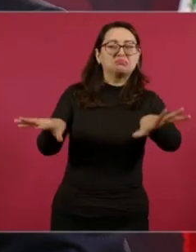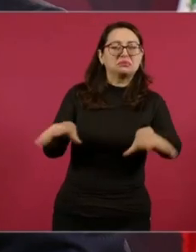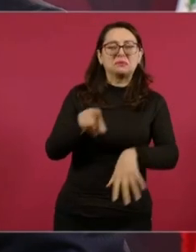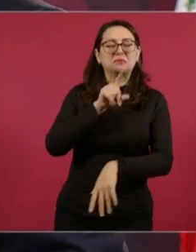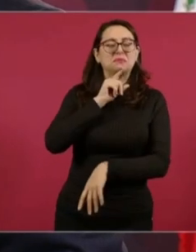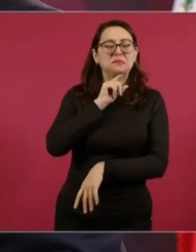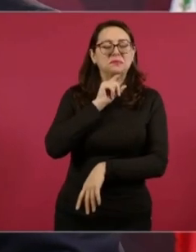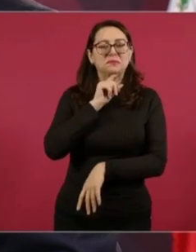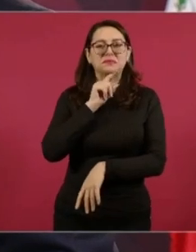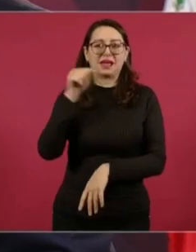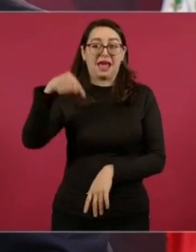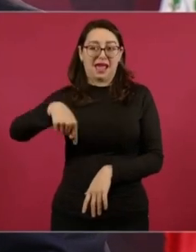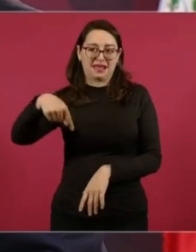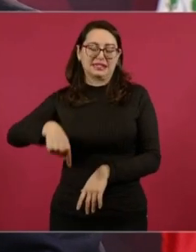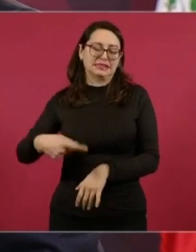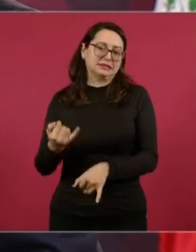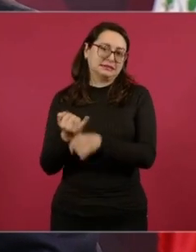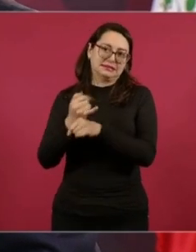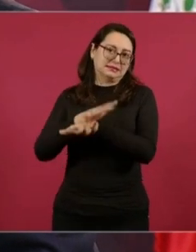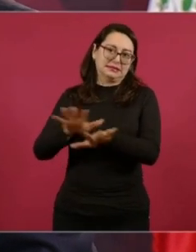De esa forma, ¿no?